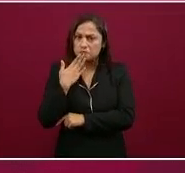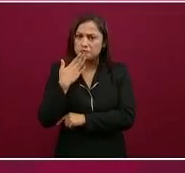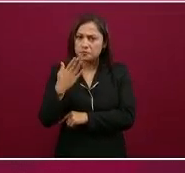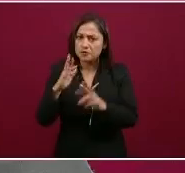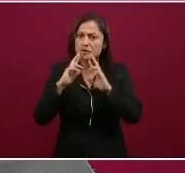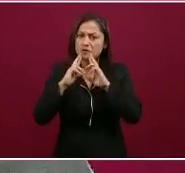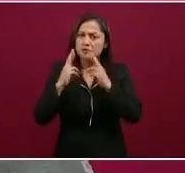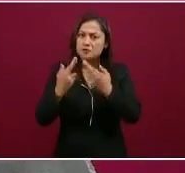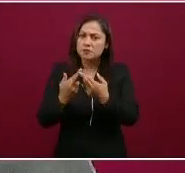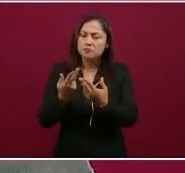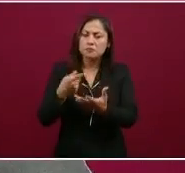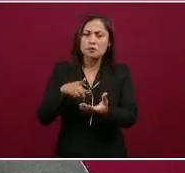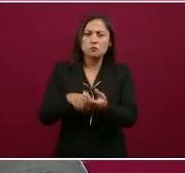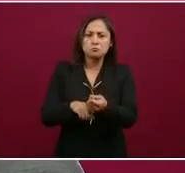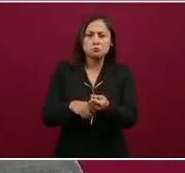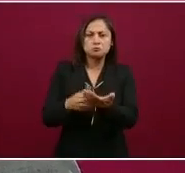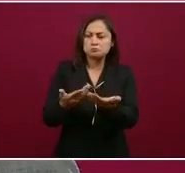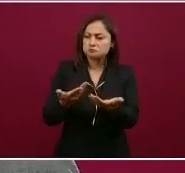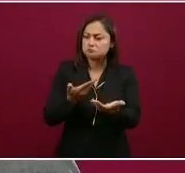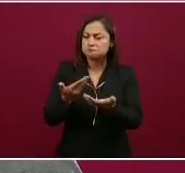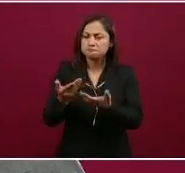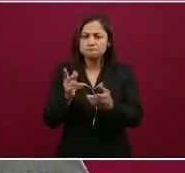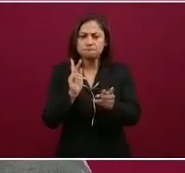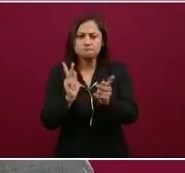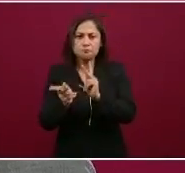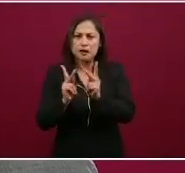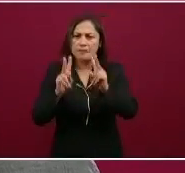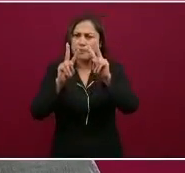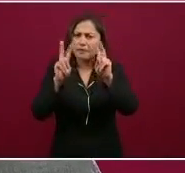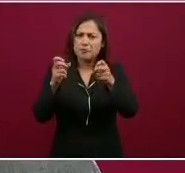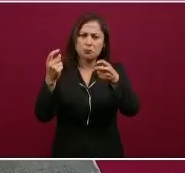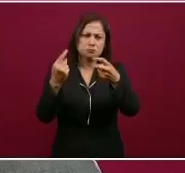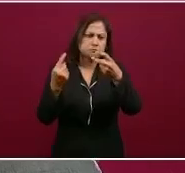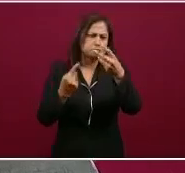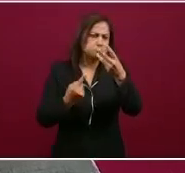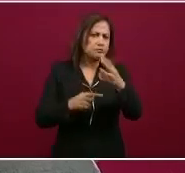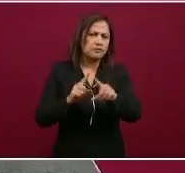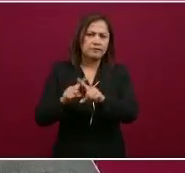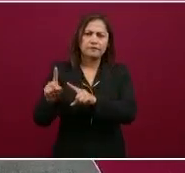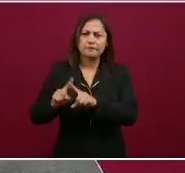estuvimos conversando sobre varios temas,